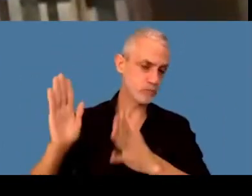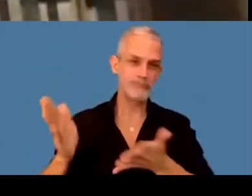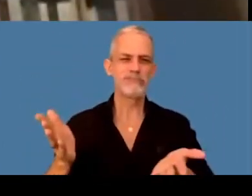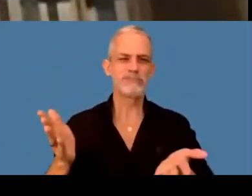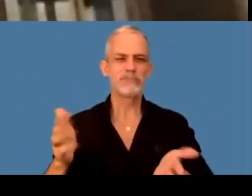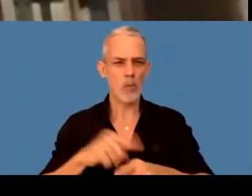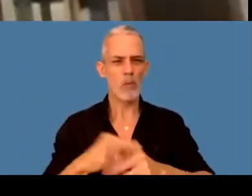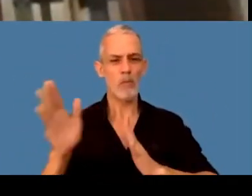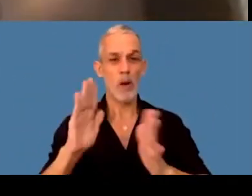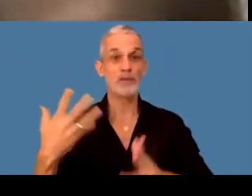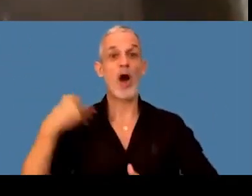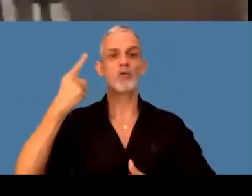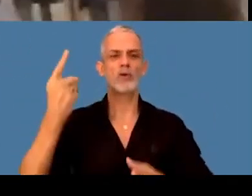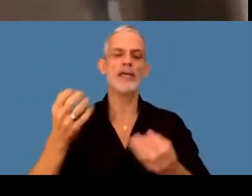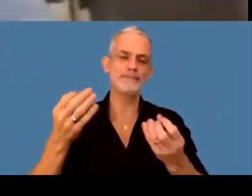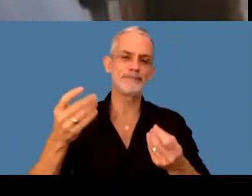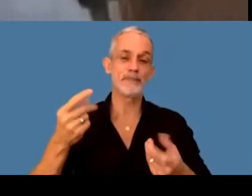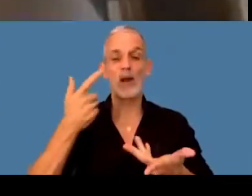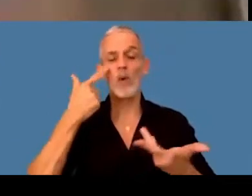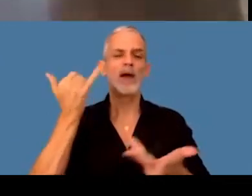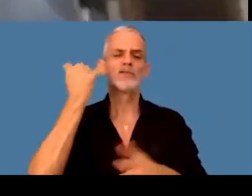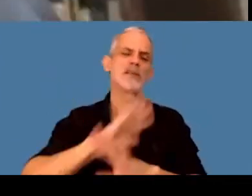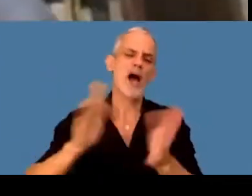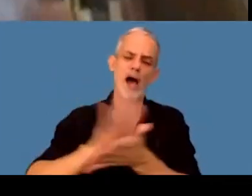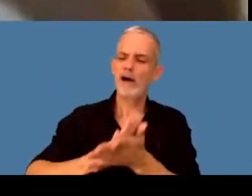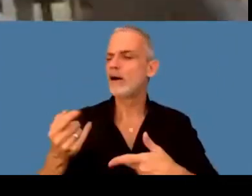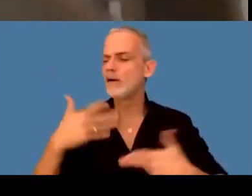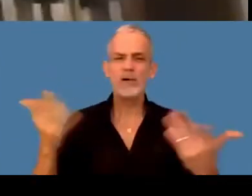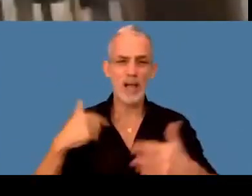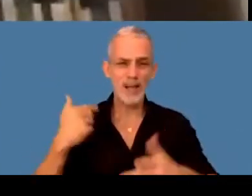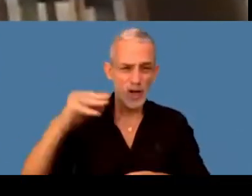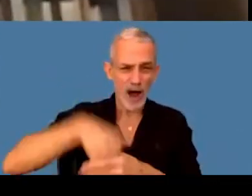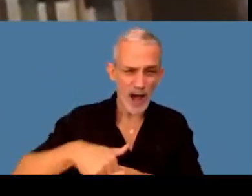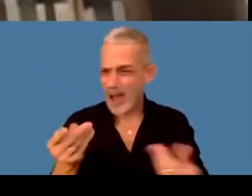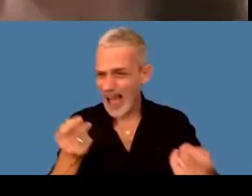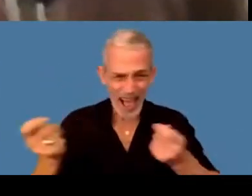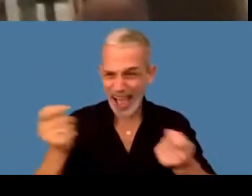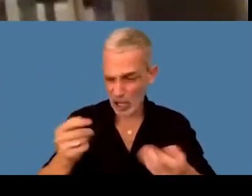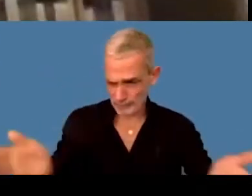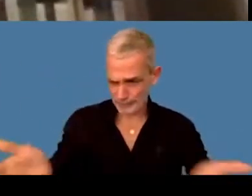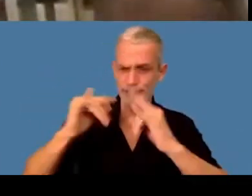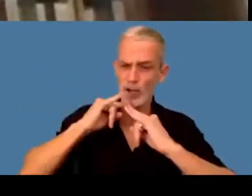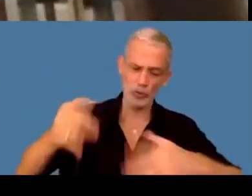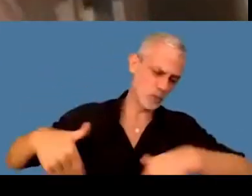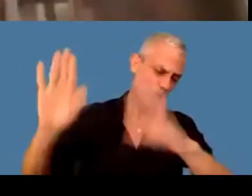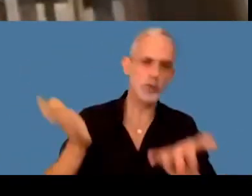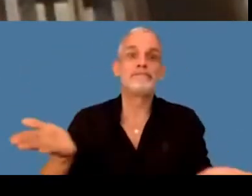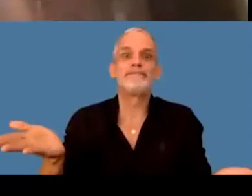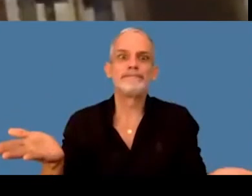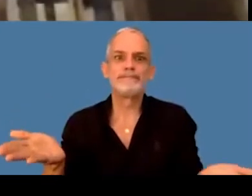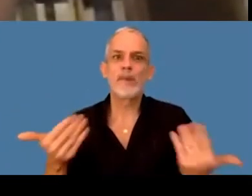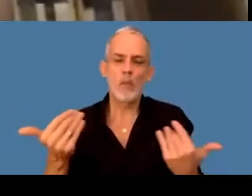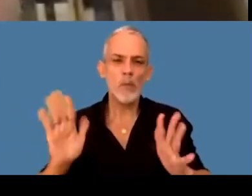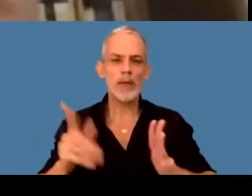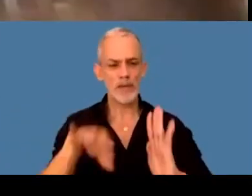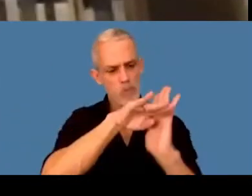vos como autoridad también podés decir, bueno, muchachos, no sirve de nada lo que uno está haciendo, lo quieren seguir ustedes, o el conflicto. De hecho, vos tenés un